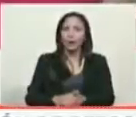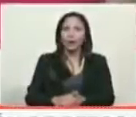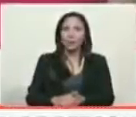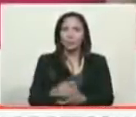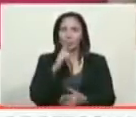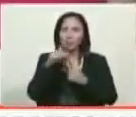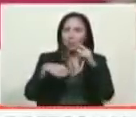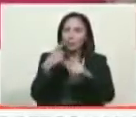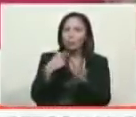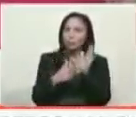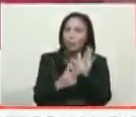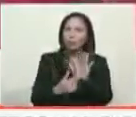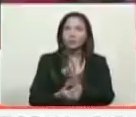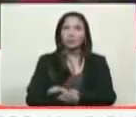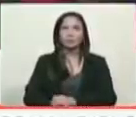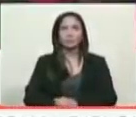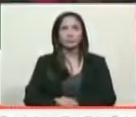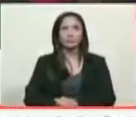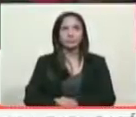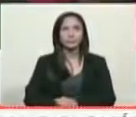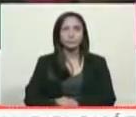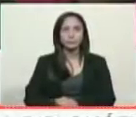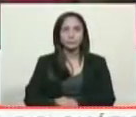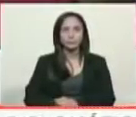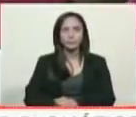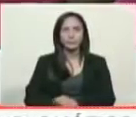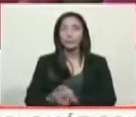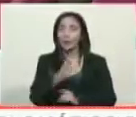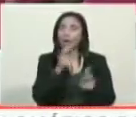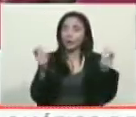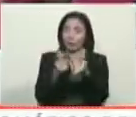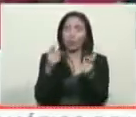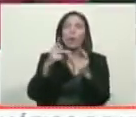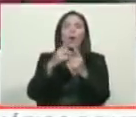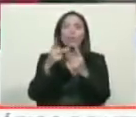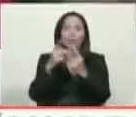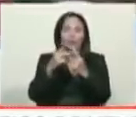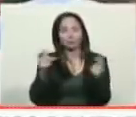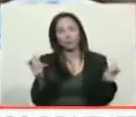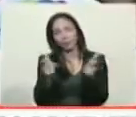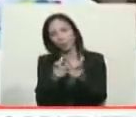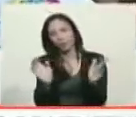al hotel. Salgo, porque nos reunimos en un hotel.